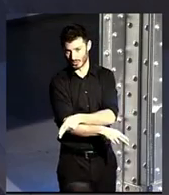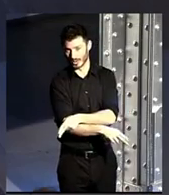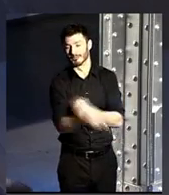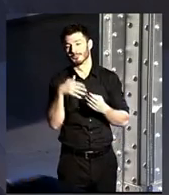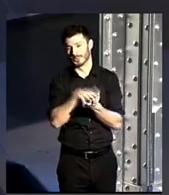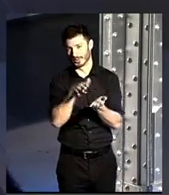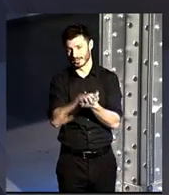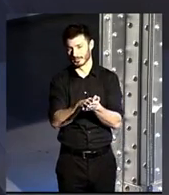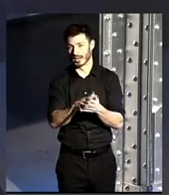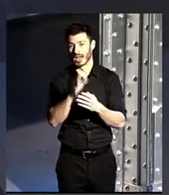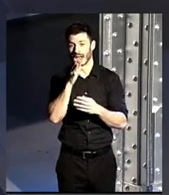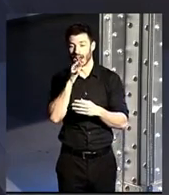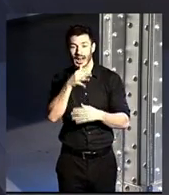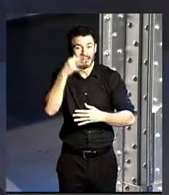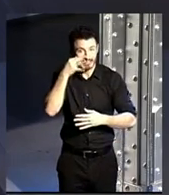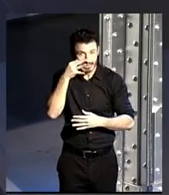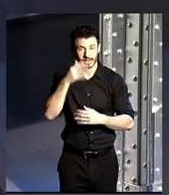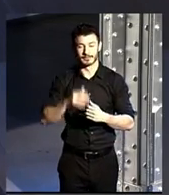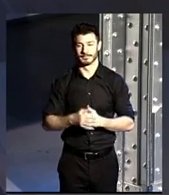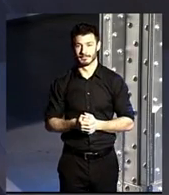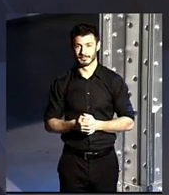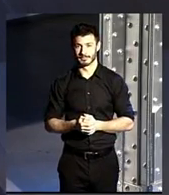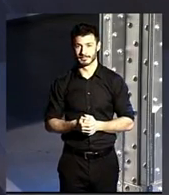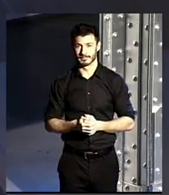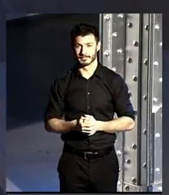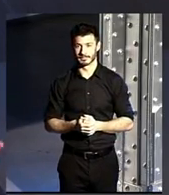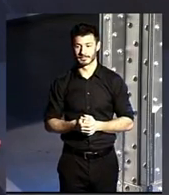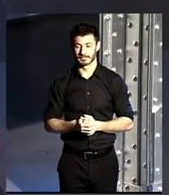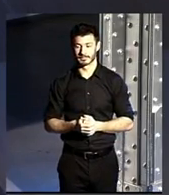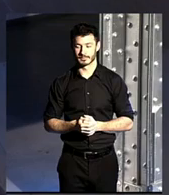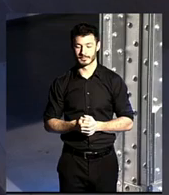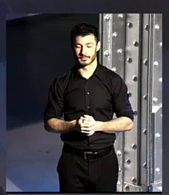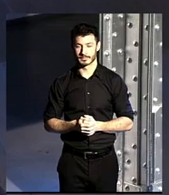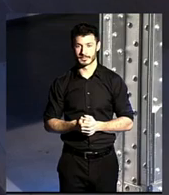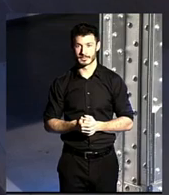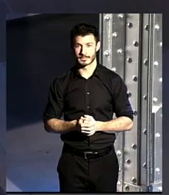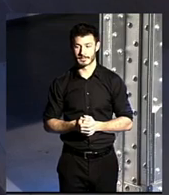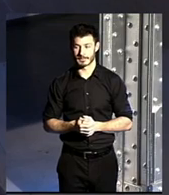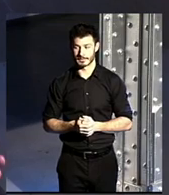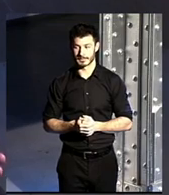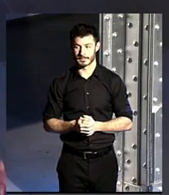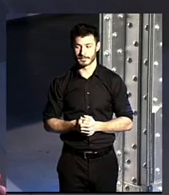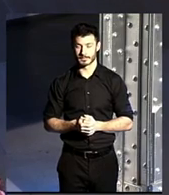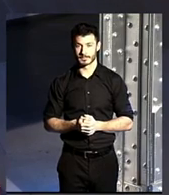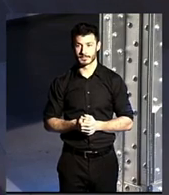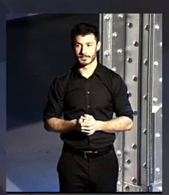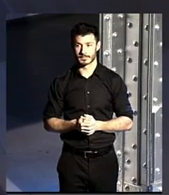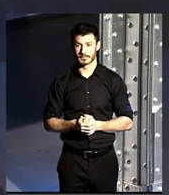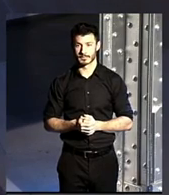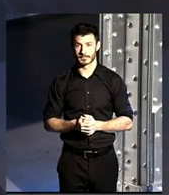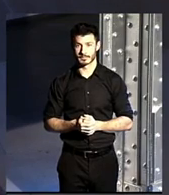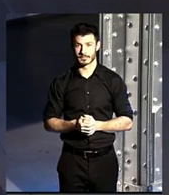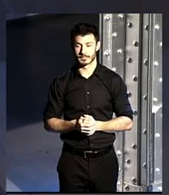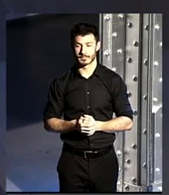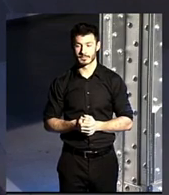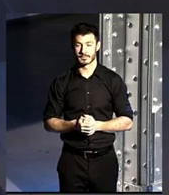criticize Hetzel, saying that he swindled Jules Verne. Verne got no royalties from the illustrated editions, but I think